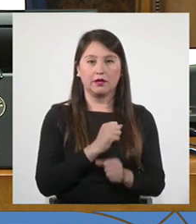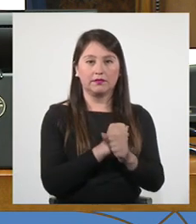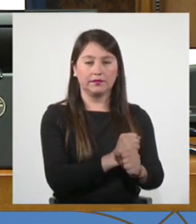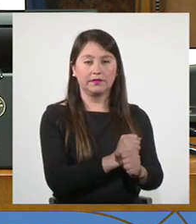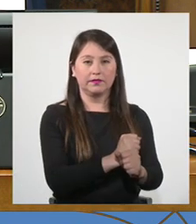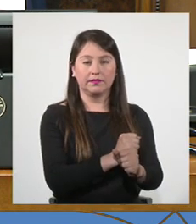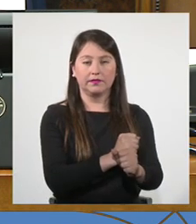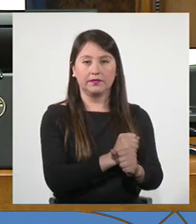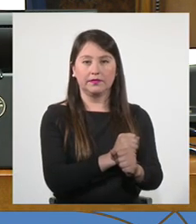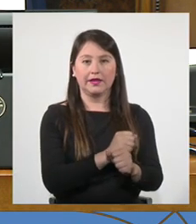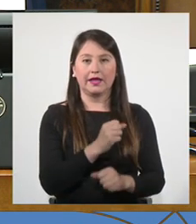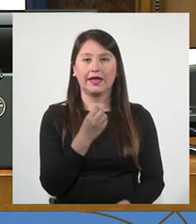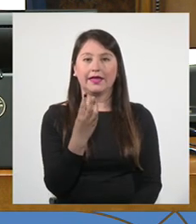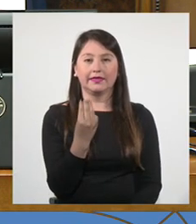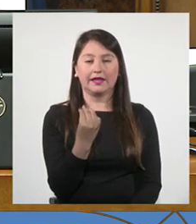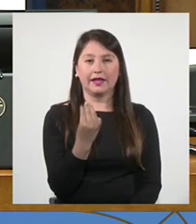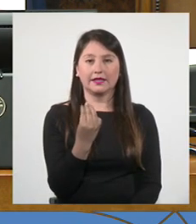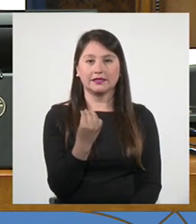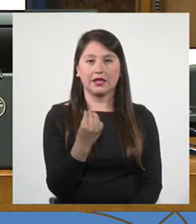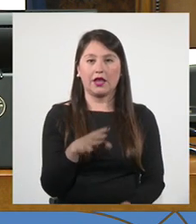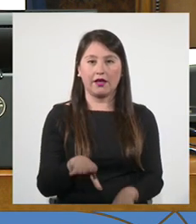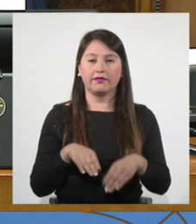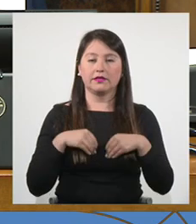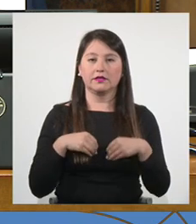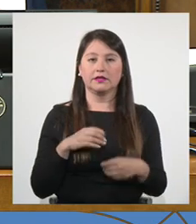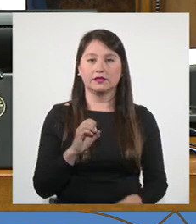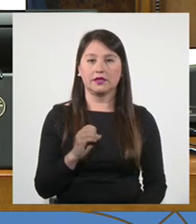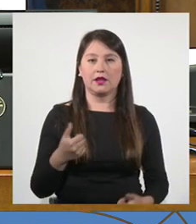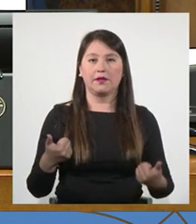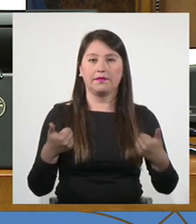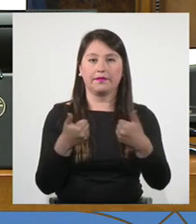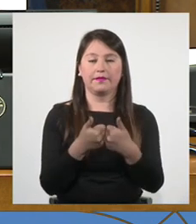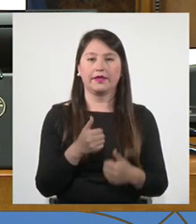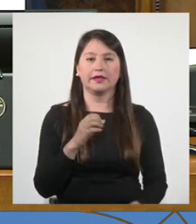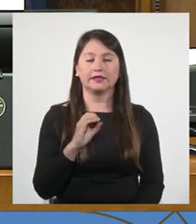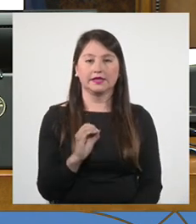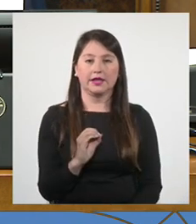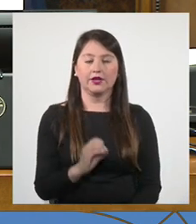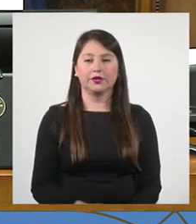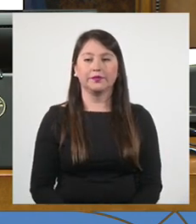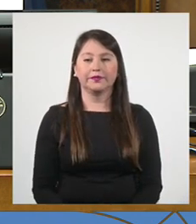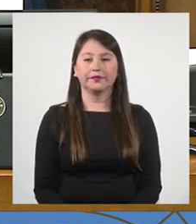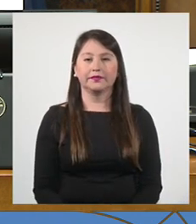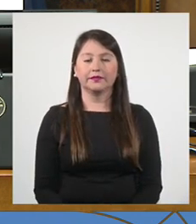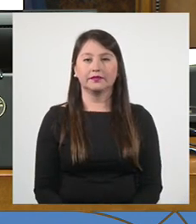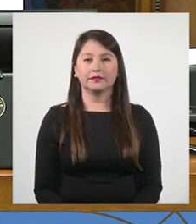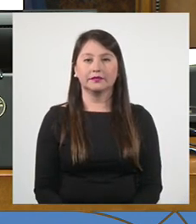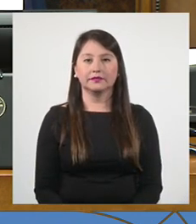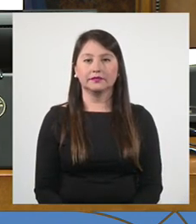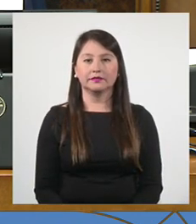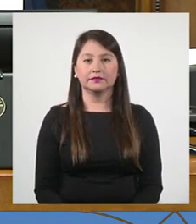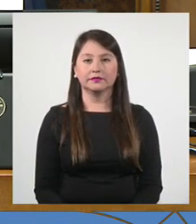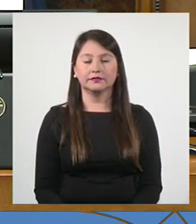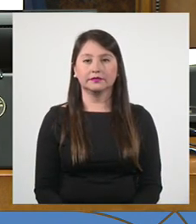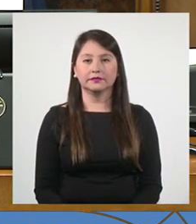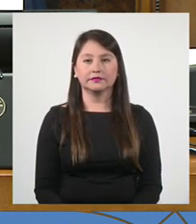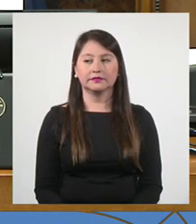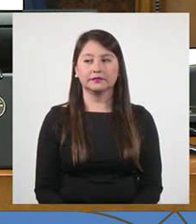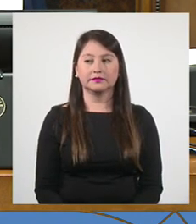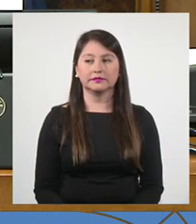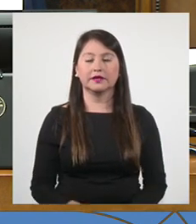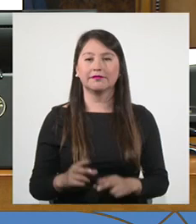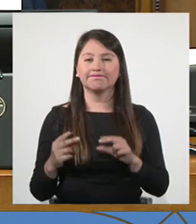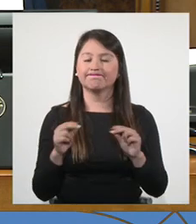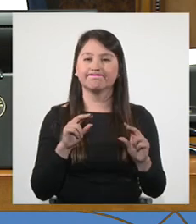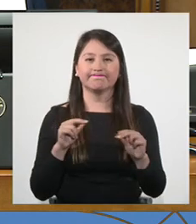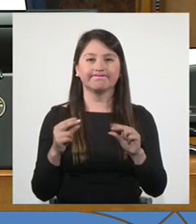la negativa 13, abstenciones 0, pareos 0. Se rechaza el programa y se mantienen solamente los